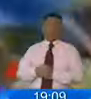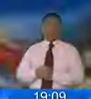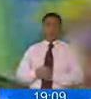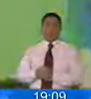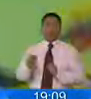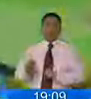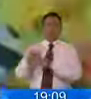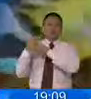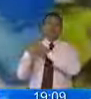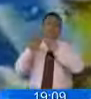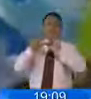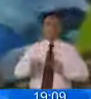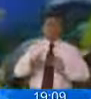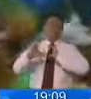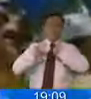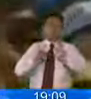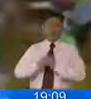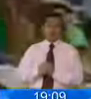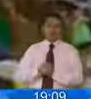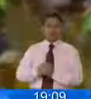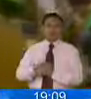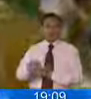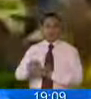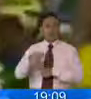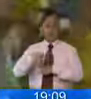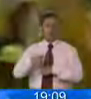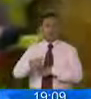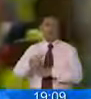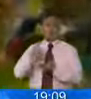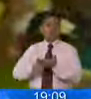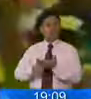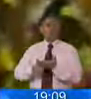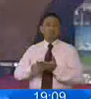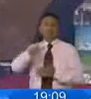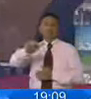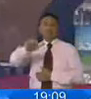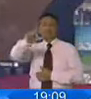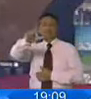de Comunicaciones. En la mayor parte del lapso analizado, fue Fernando